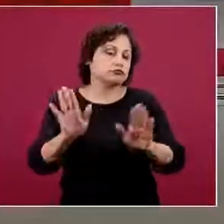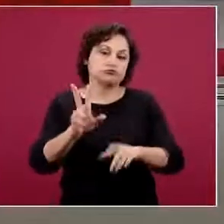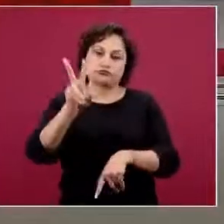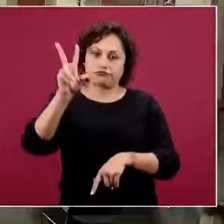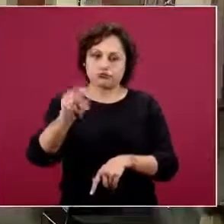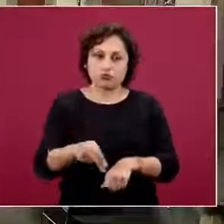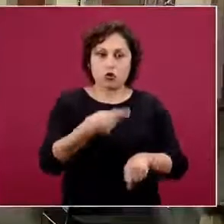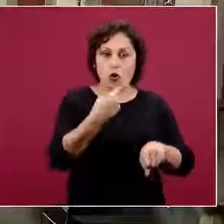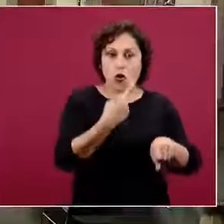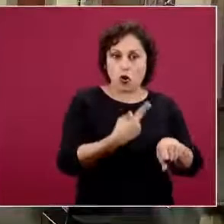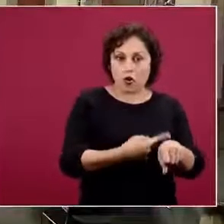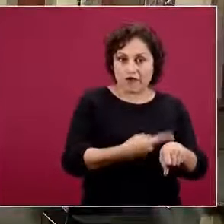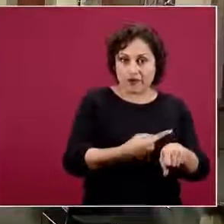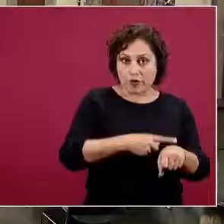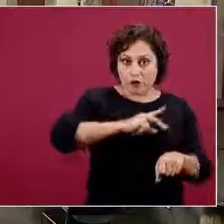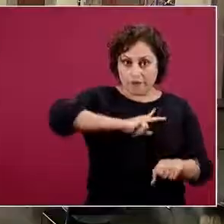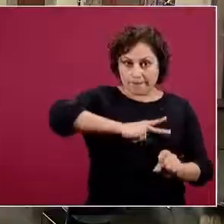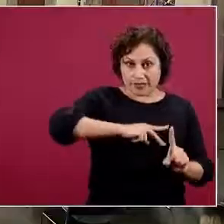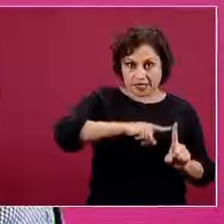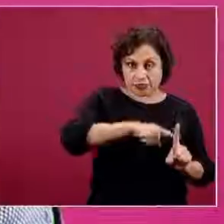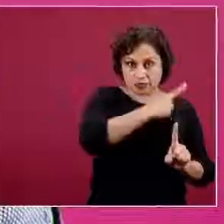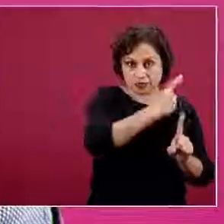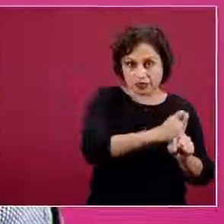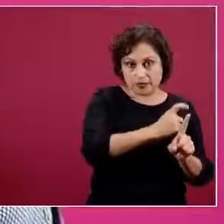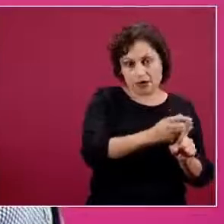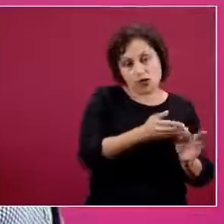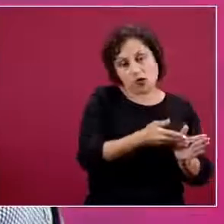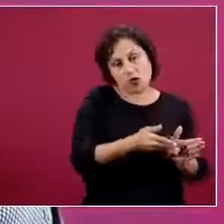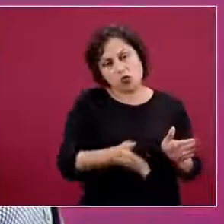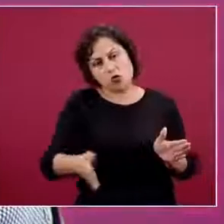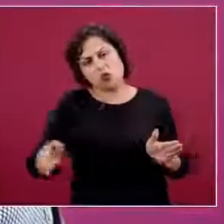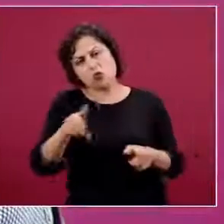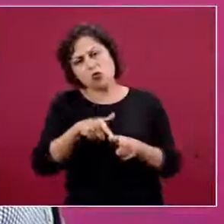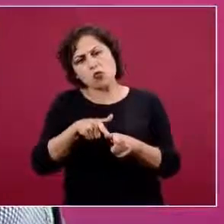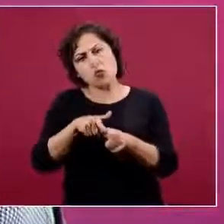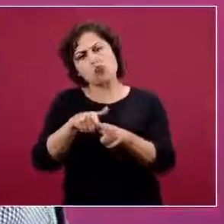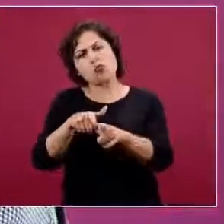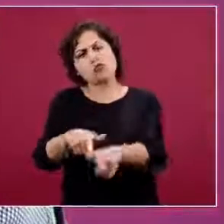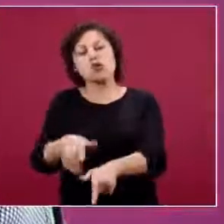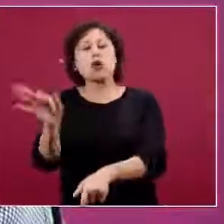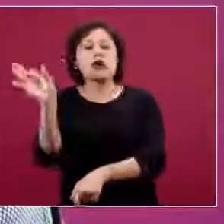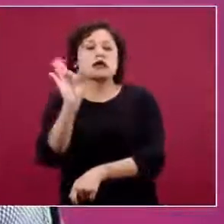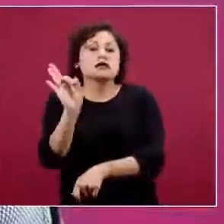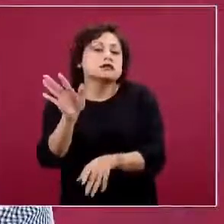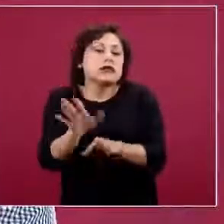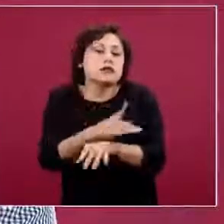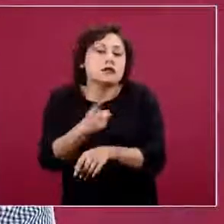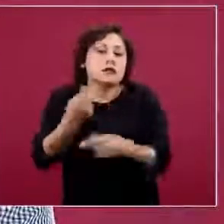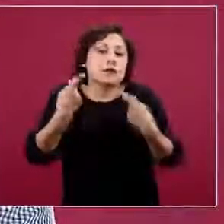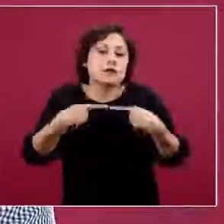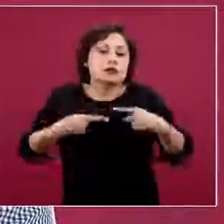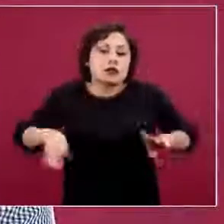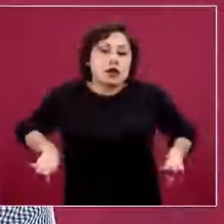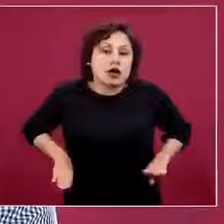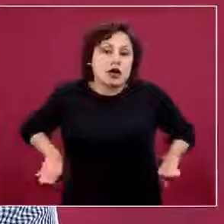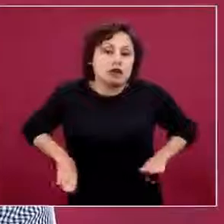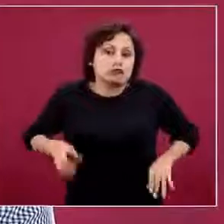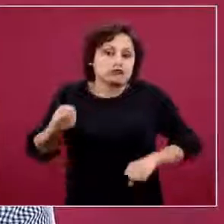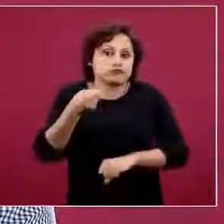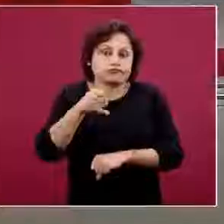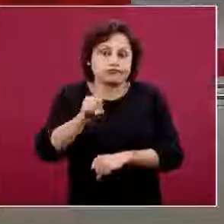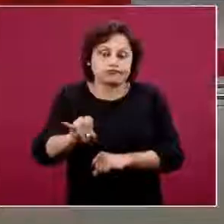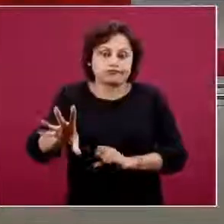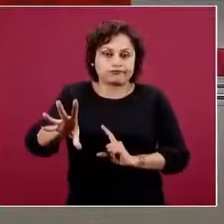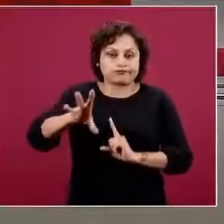enfermedad se mantuvo por algún tema a lo mejor relacionado a la inmunidad de la persona, se mantuvo todavía en